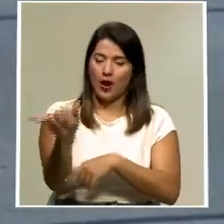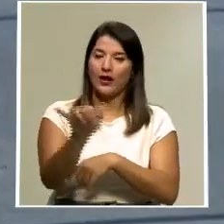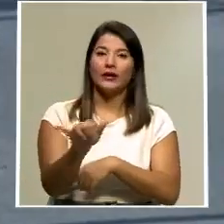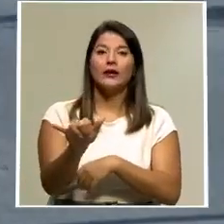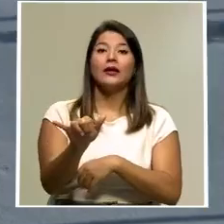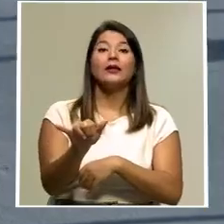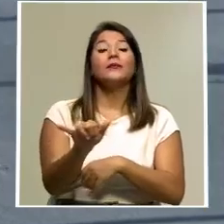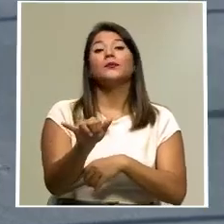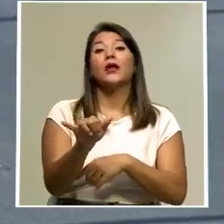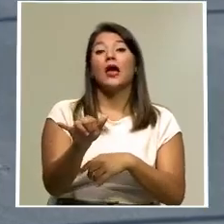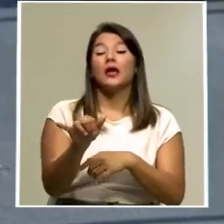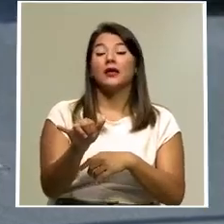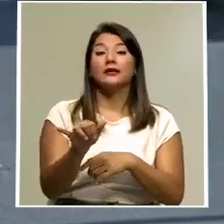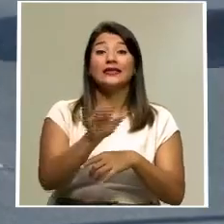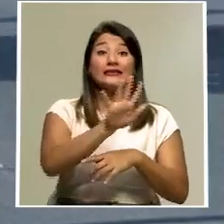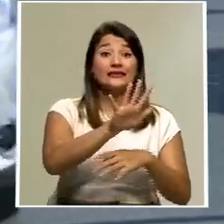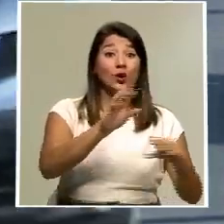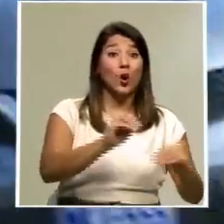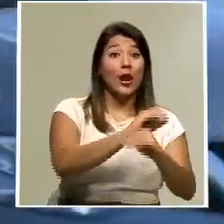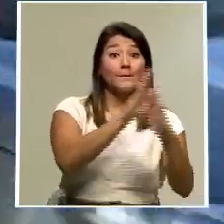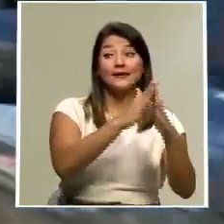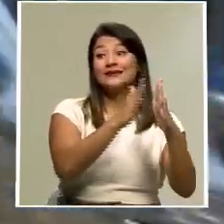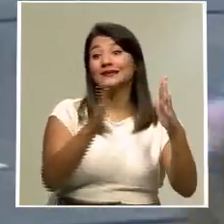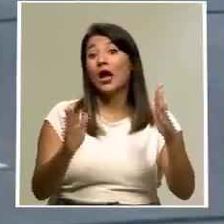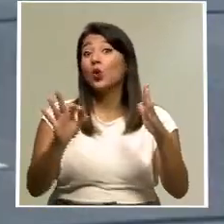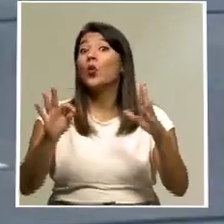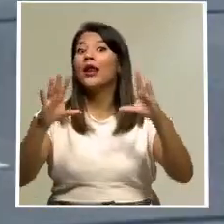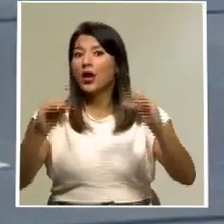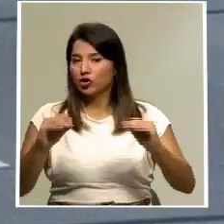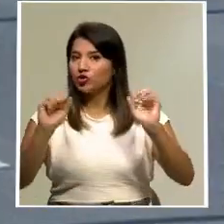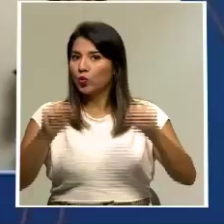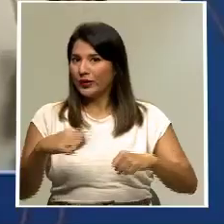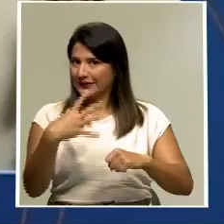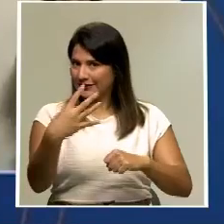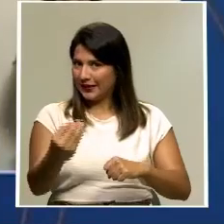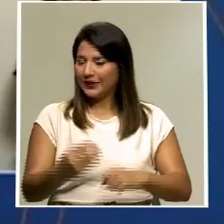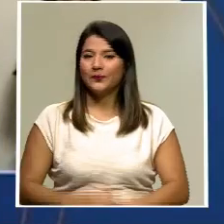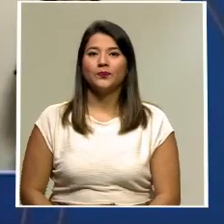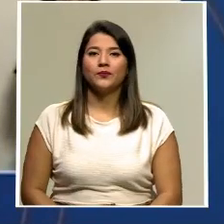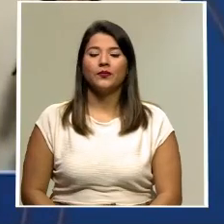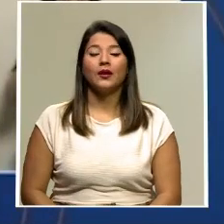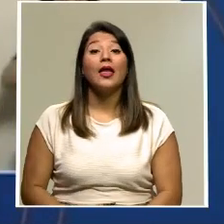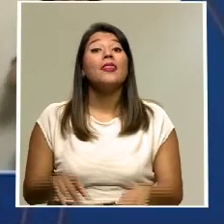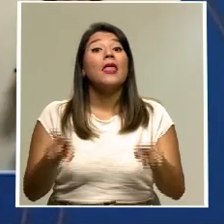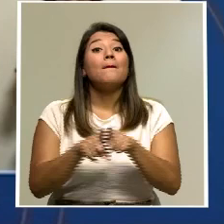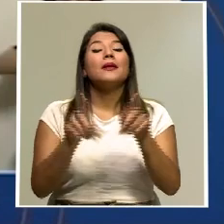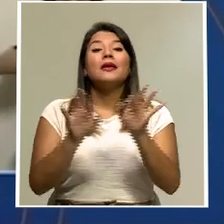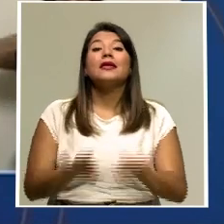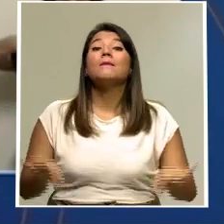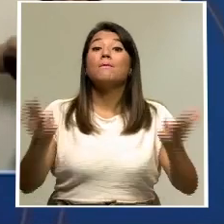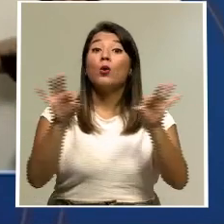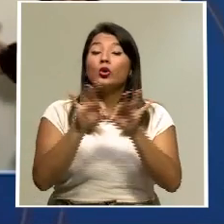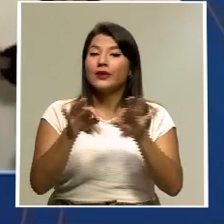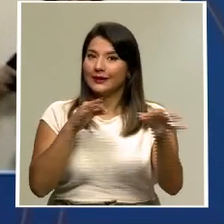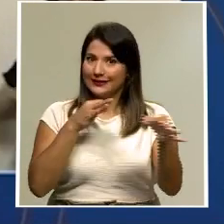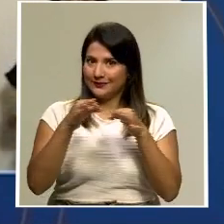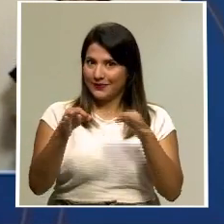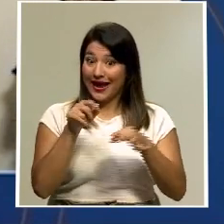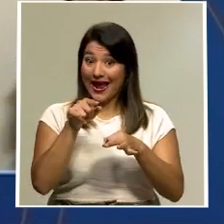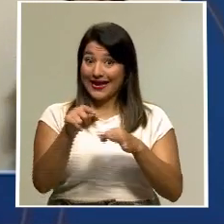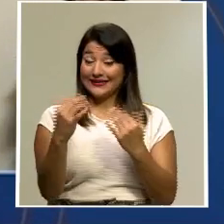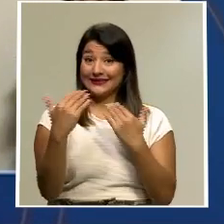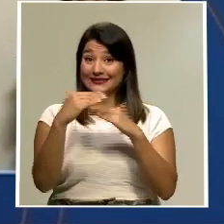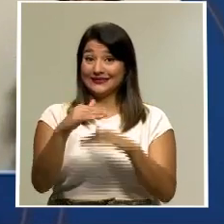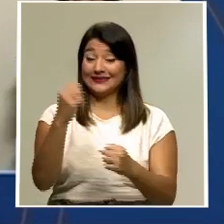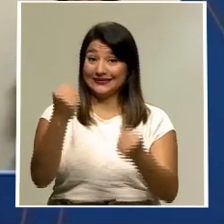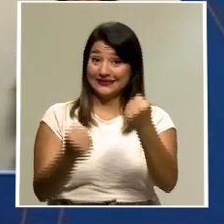operando hasta el momento, de 5 de la mañana hasta 9 de la noche. También es importante mencionar que esta restricción